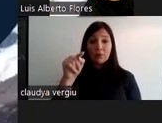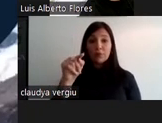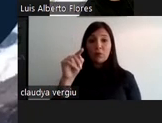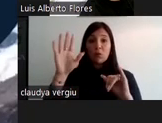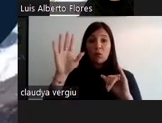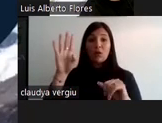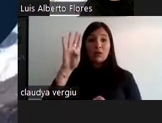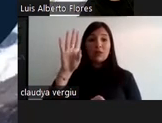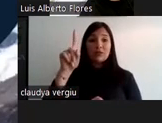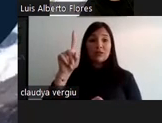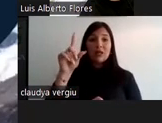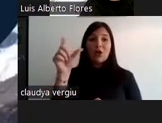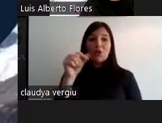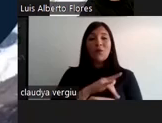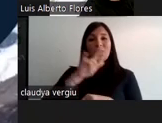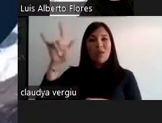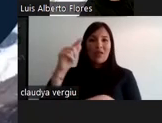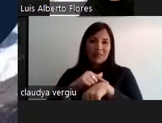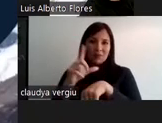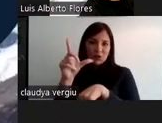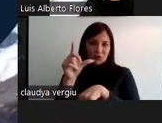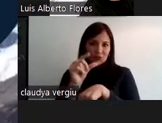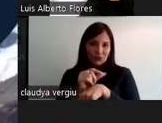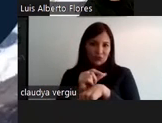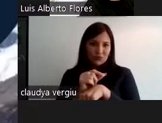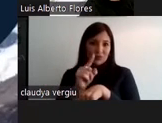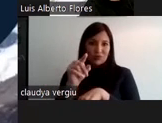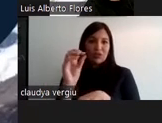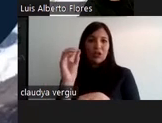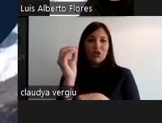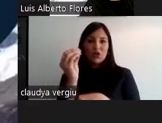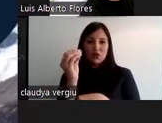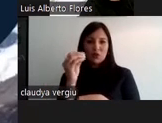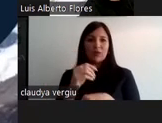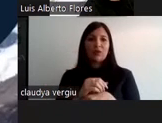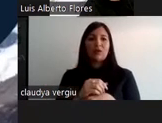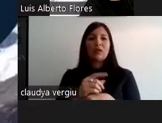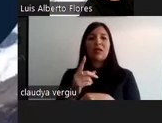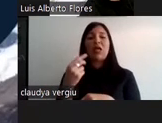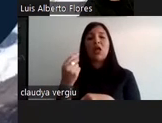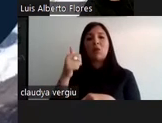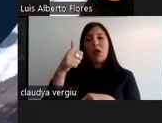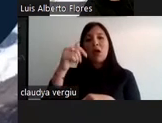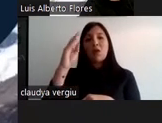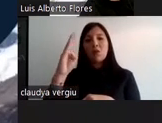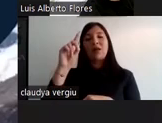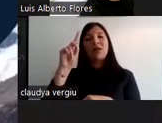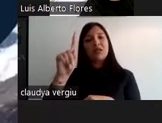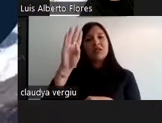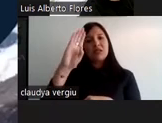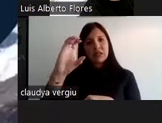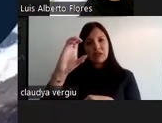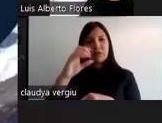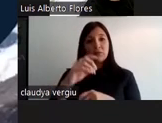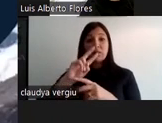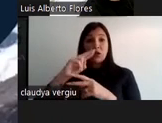viajaría a corto plazo y como les mencioné destacan los jóvenes y del nivel socioeconómico A B y C por